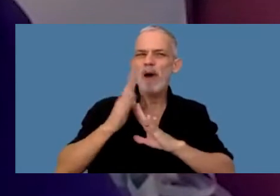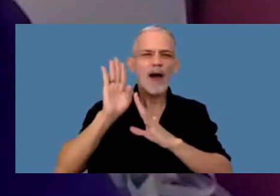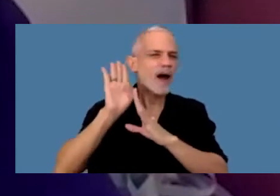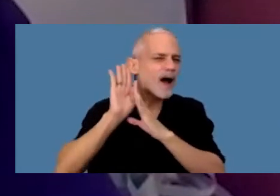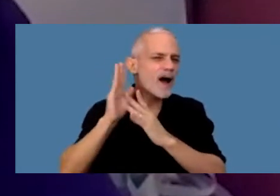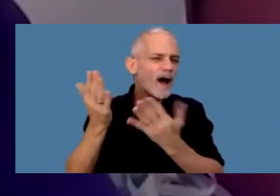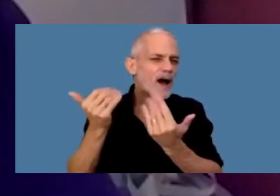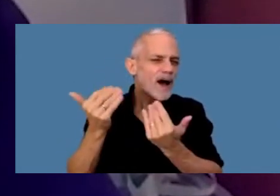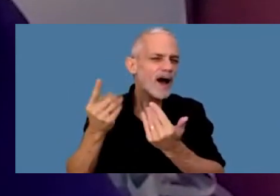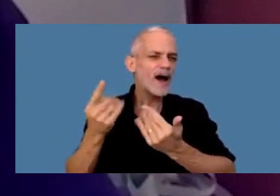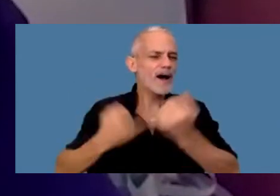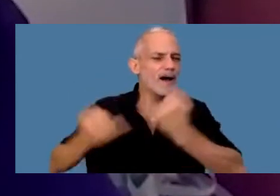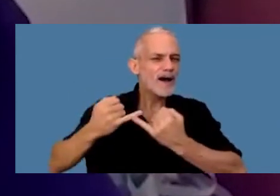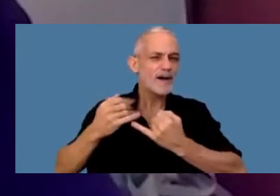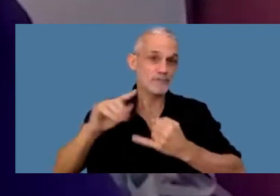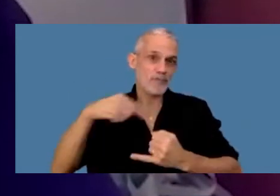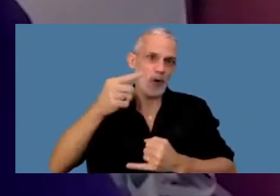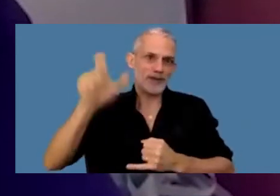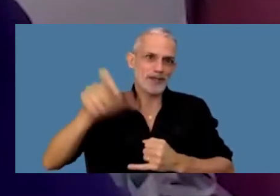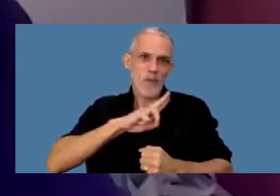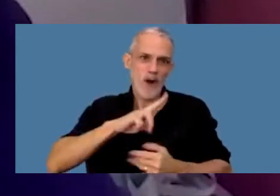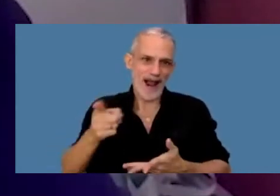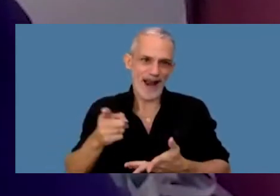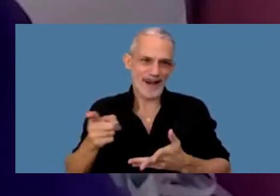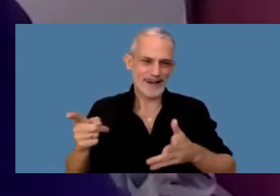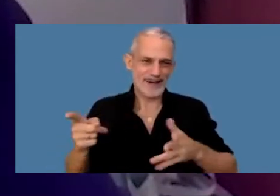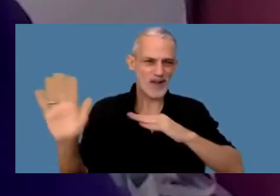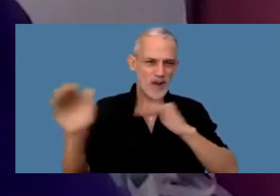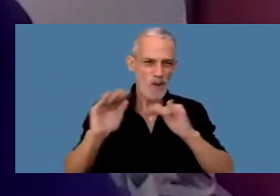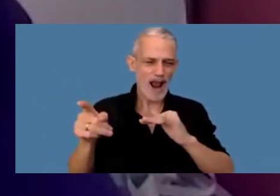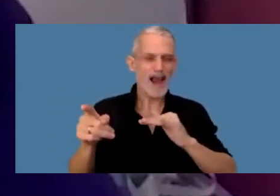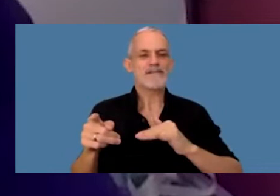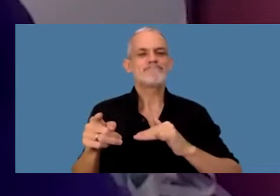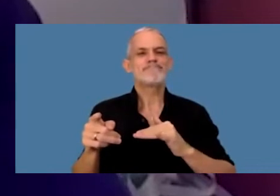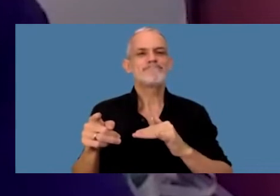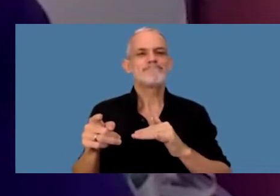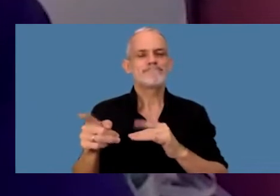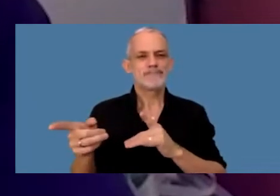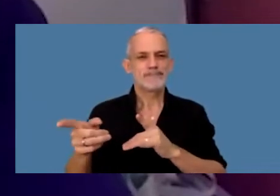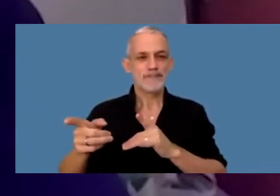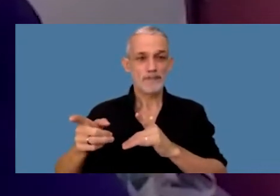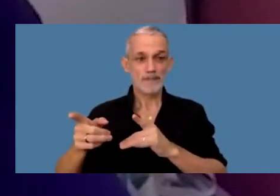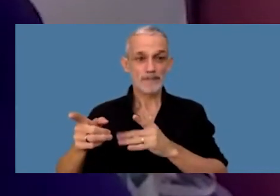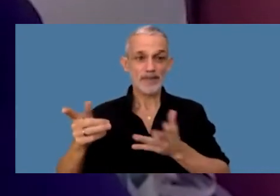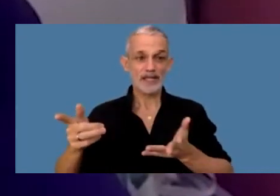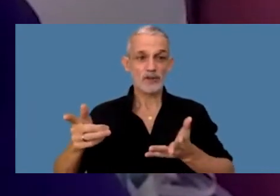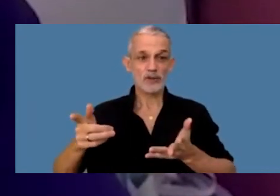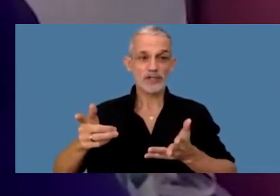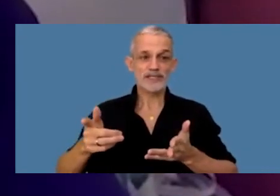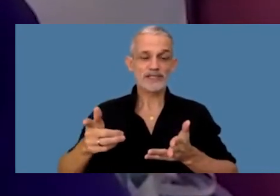Bueno, como dijo Caro, desde antaño las mujeres nos hemos acompañado,